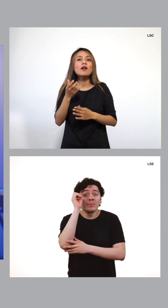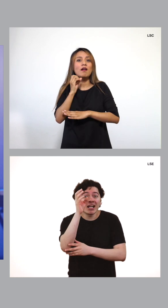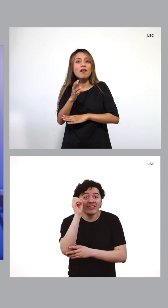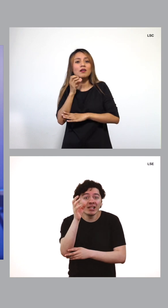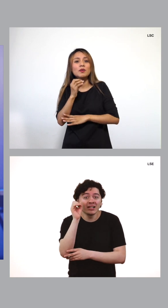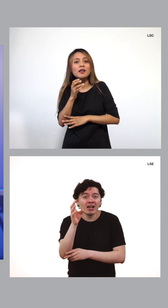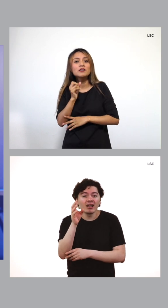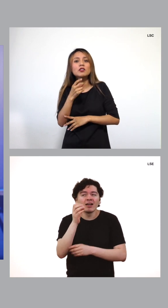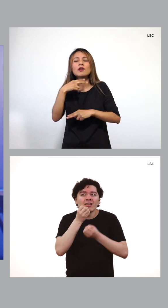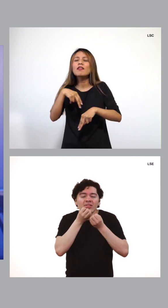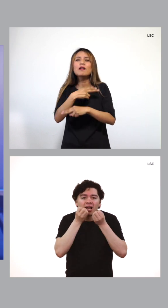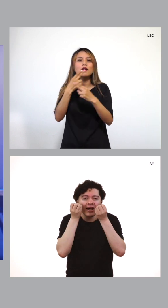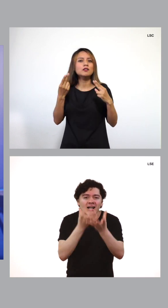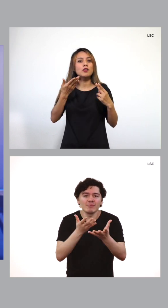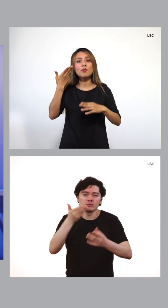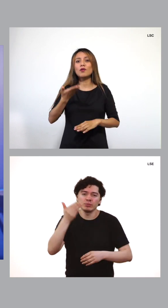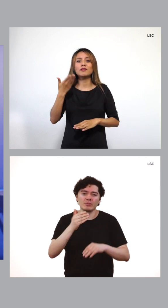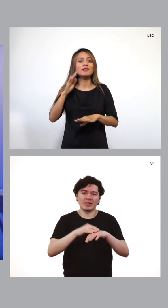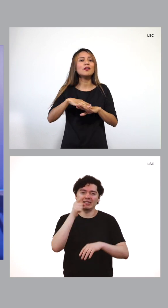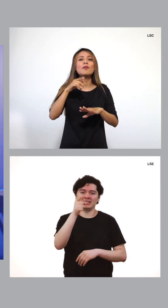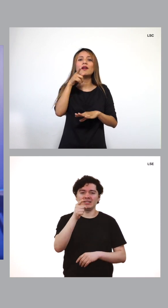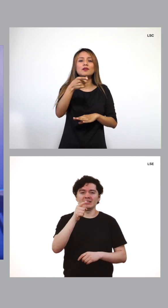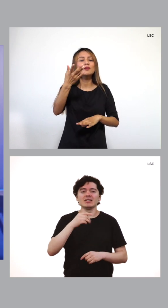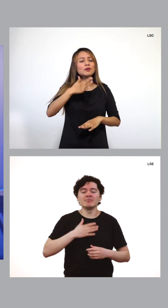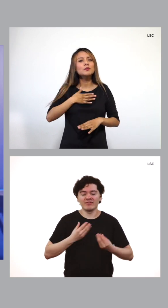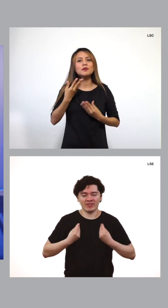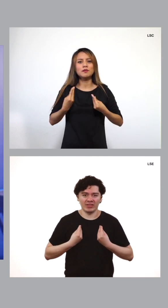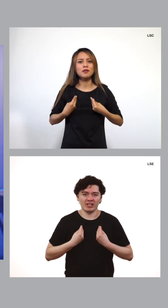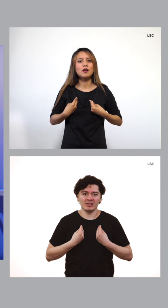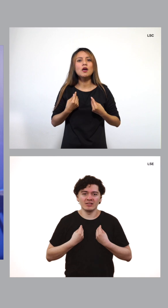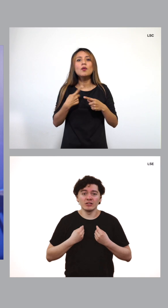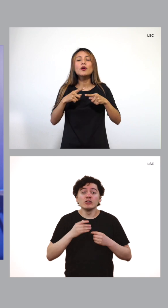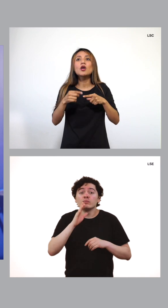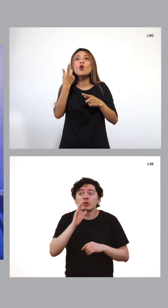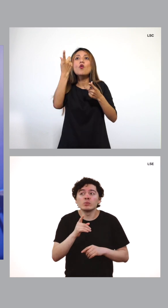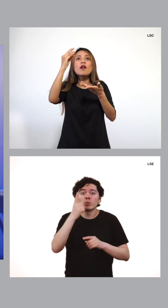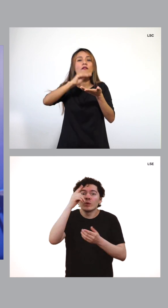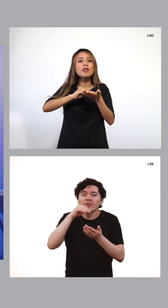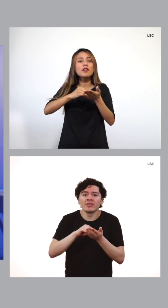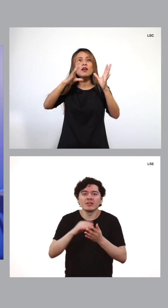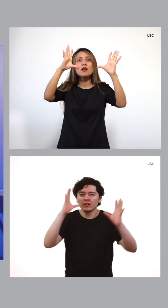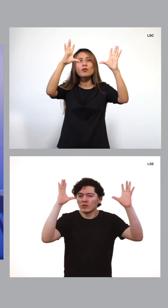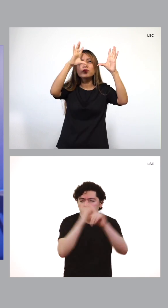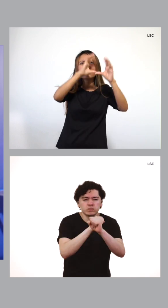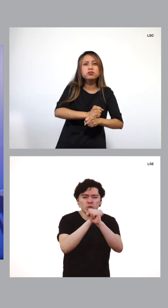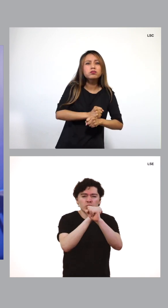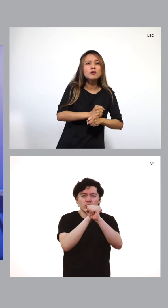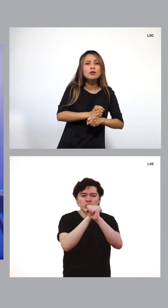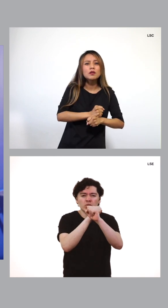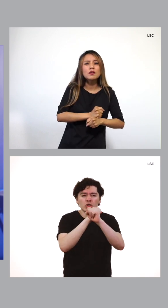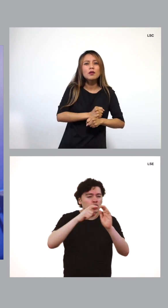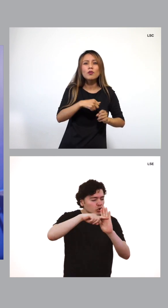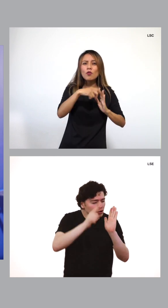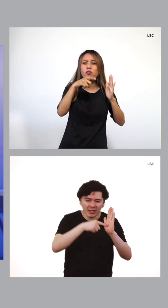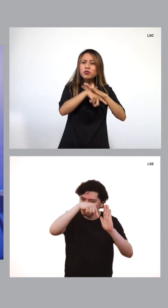solo pasaron una vez en la historia. Por una vez las tinieblas apagaron la luz, pero después de esa vez, luz